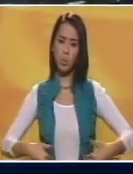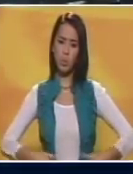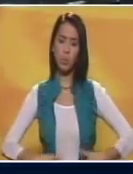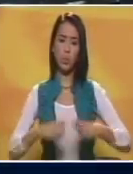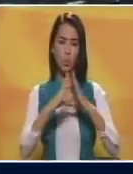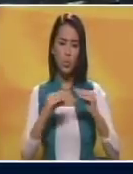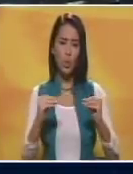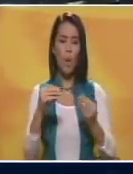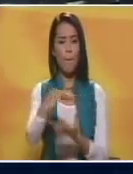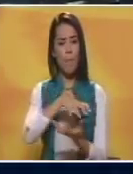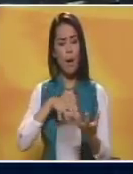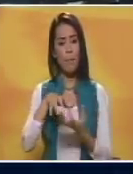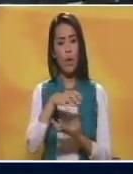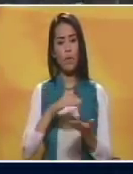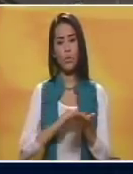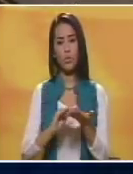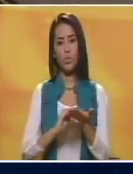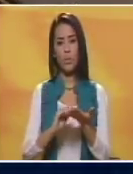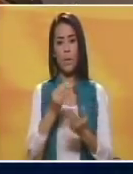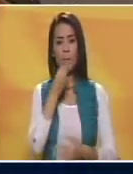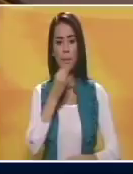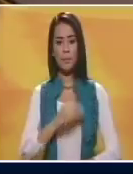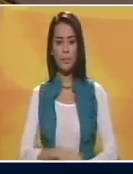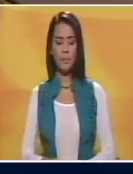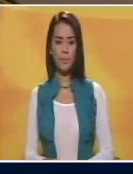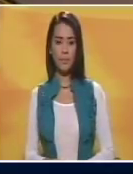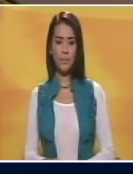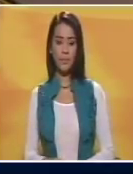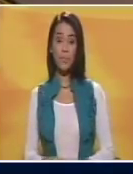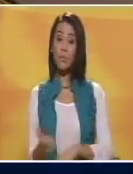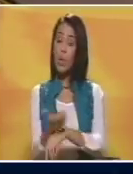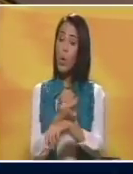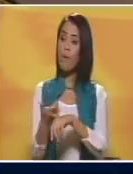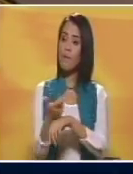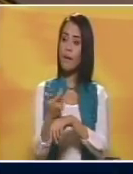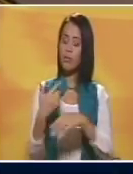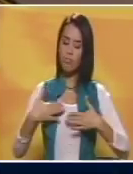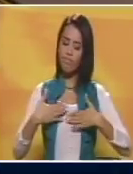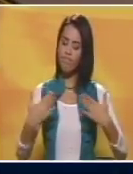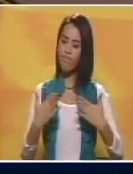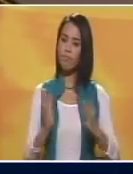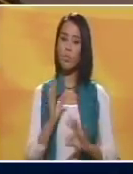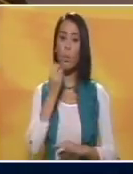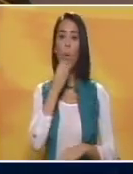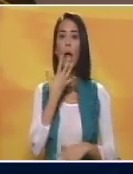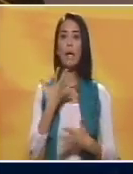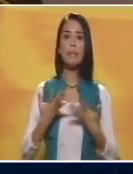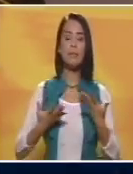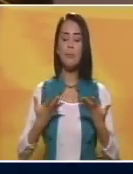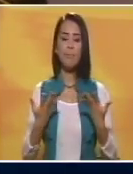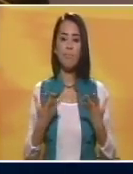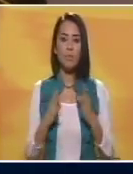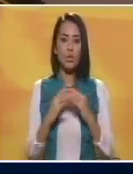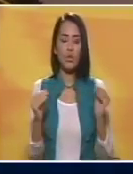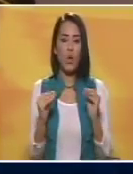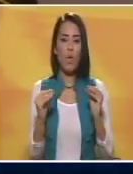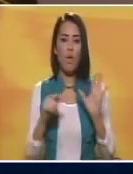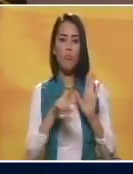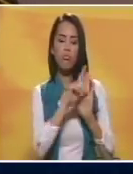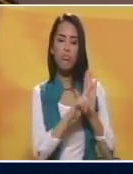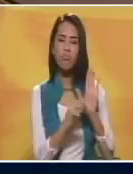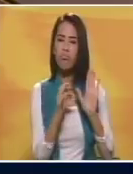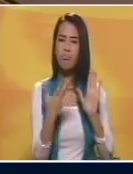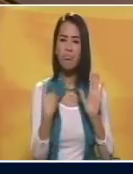erradicar la crisis de alimentación. Desde el lado de nuestro gobierno hemos abierto, prácticamente todas las puertas y las